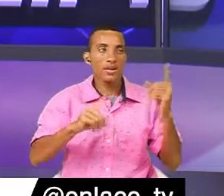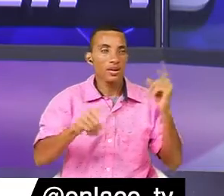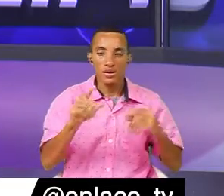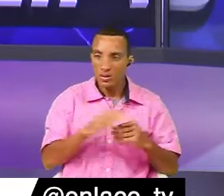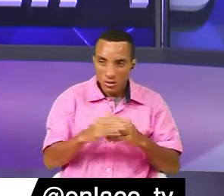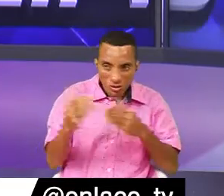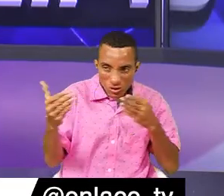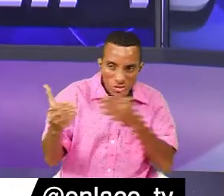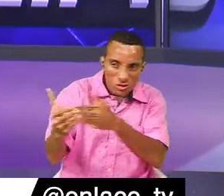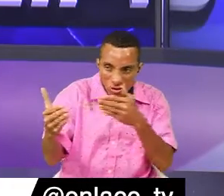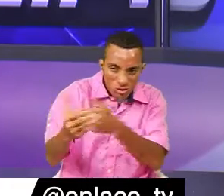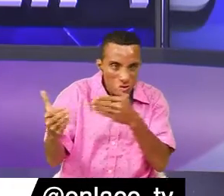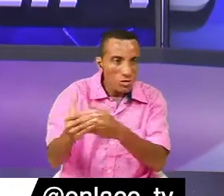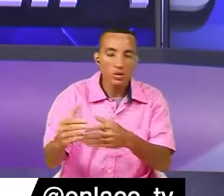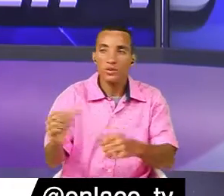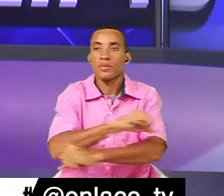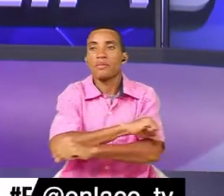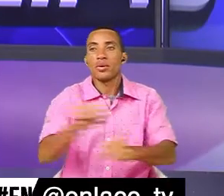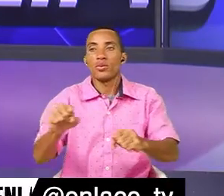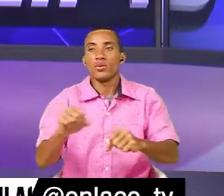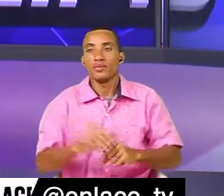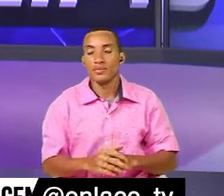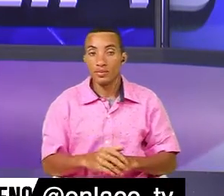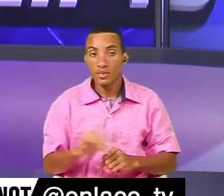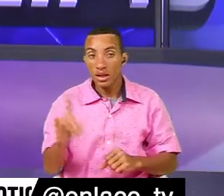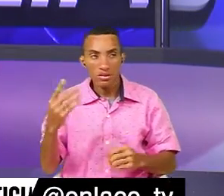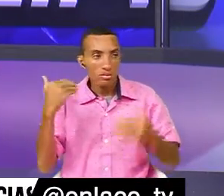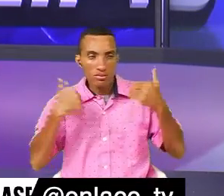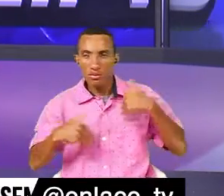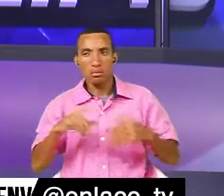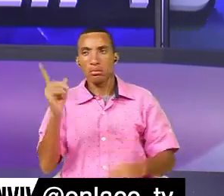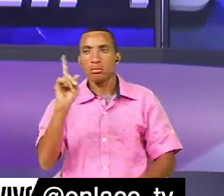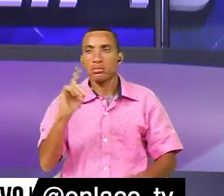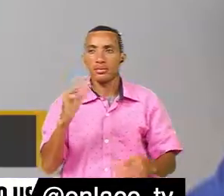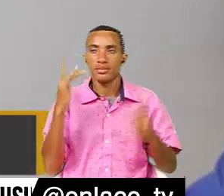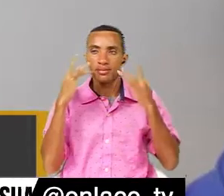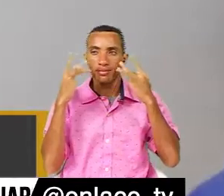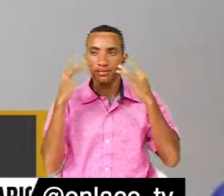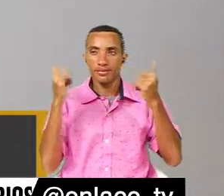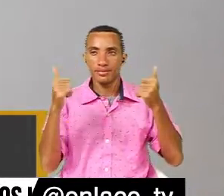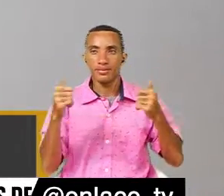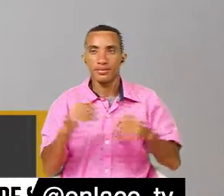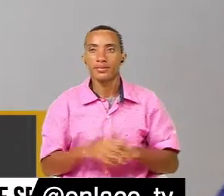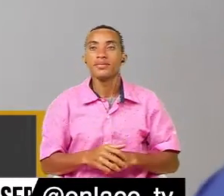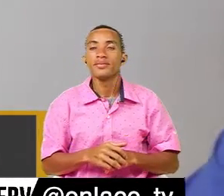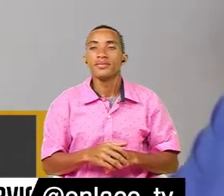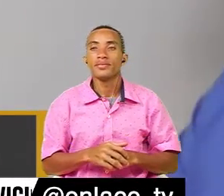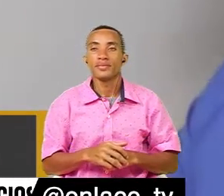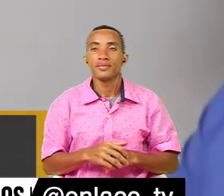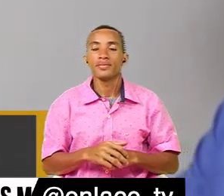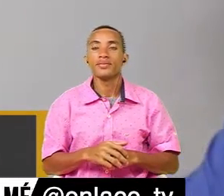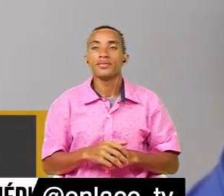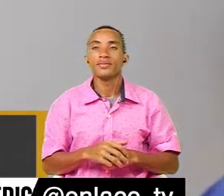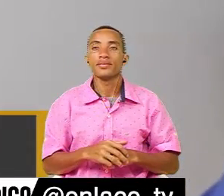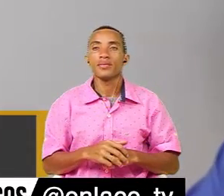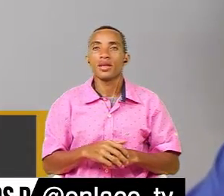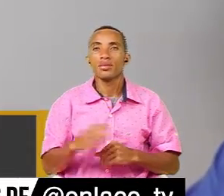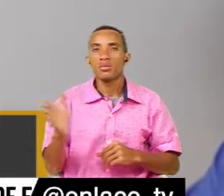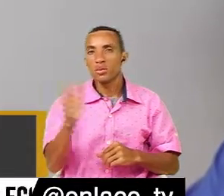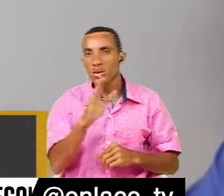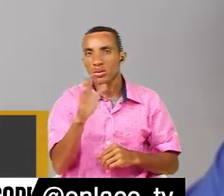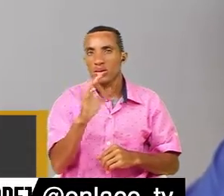con explosivos. En el hecho no se presentaron heridos. Bueno, la Defensoría tuvo conocimiento que sobre las